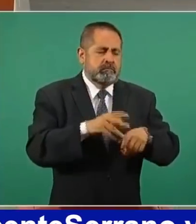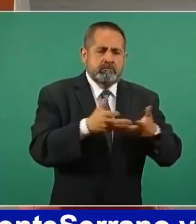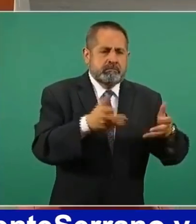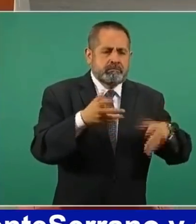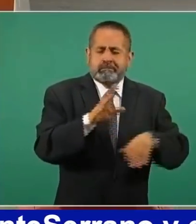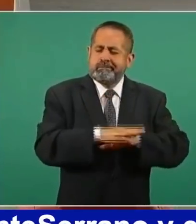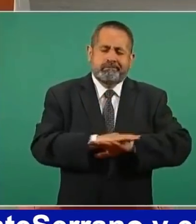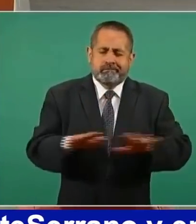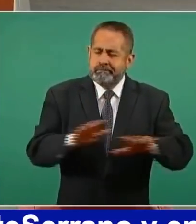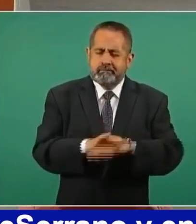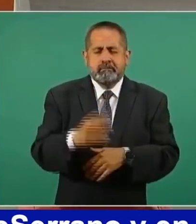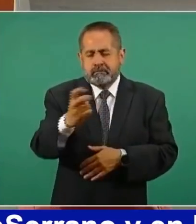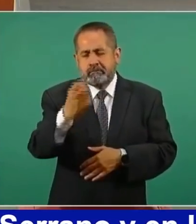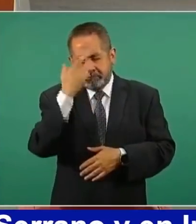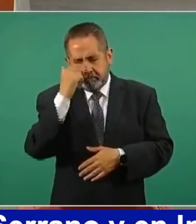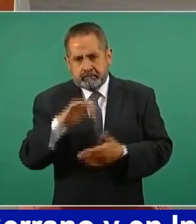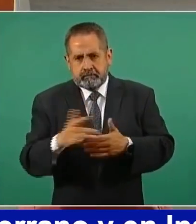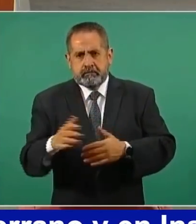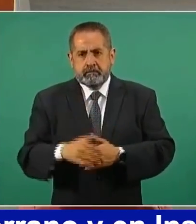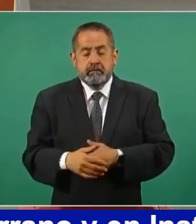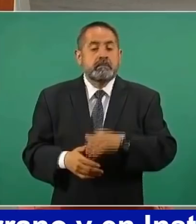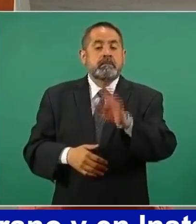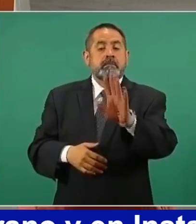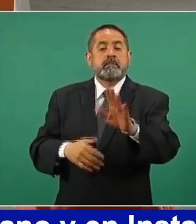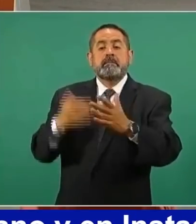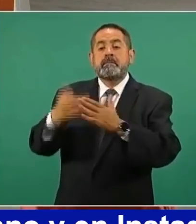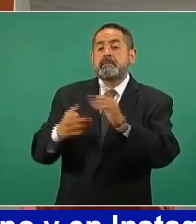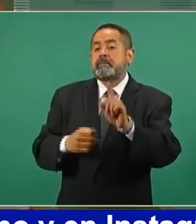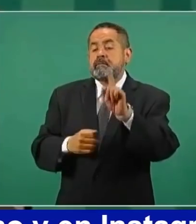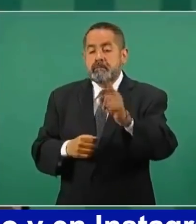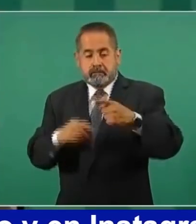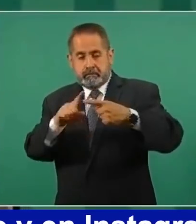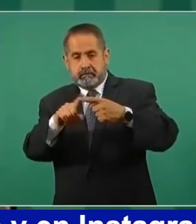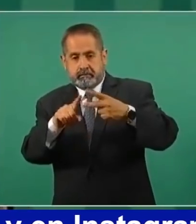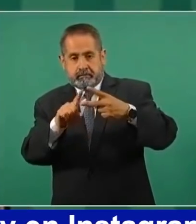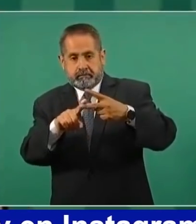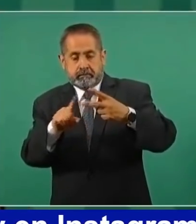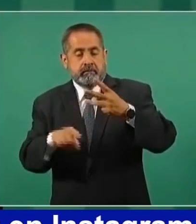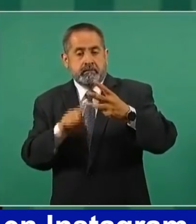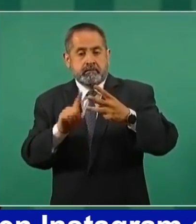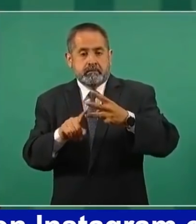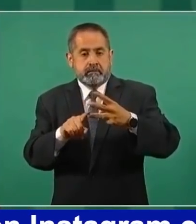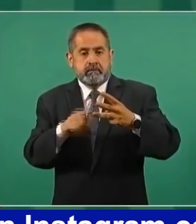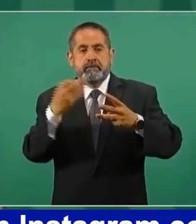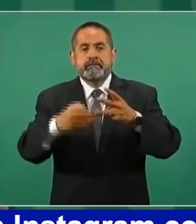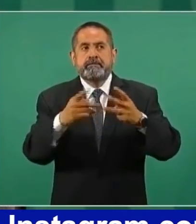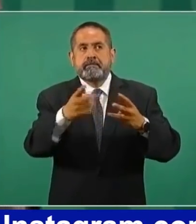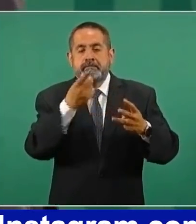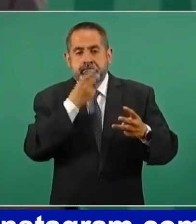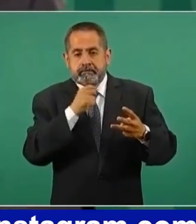importantísimo. Presidente, por último… Nada más me falta una. ¿Cuál? Que no trataste.